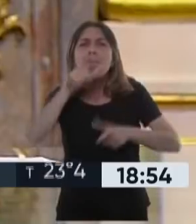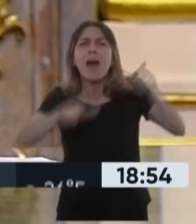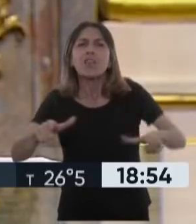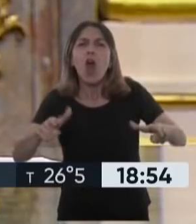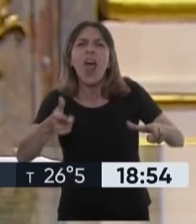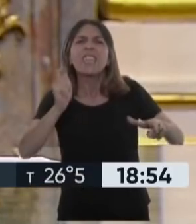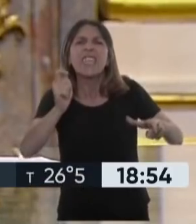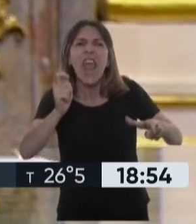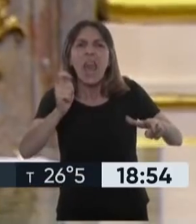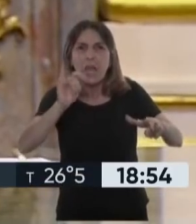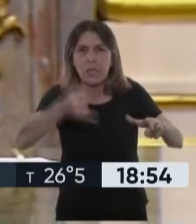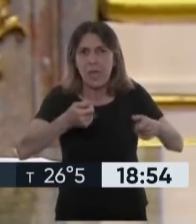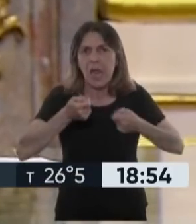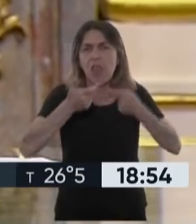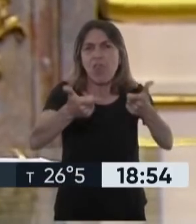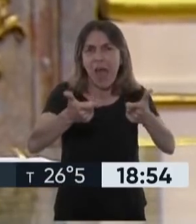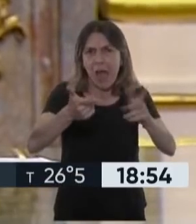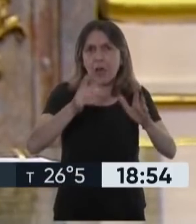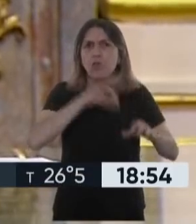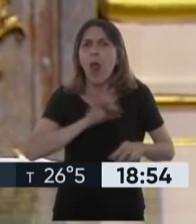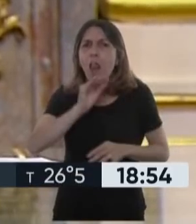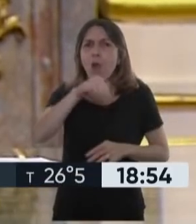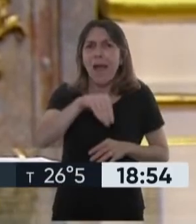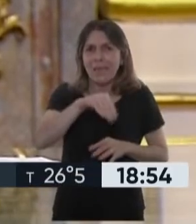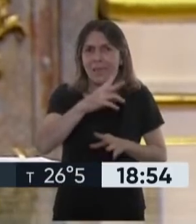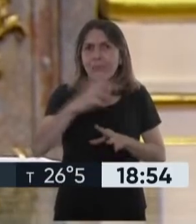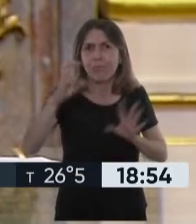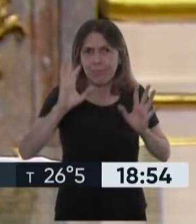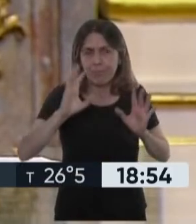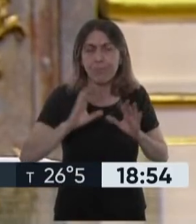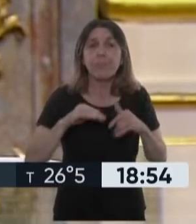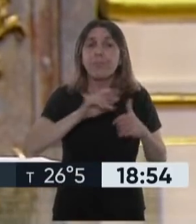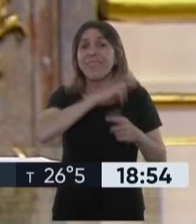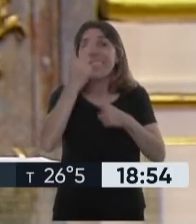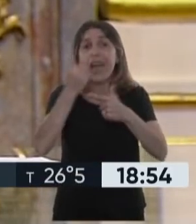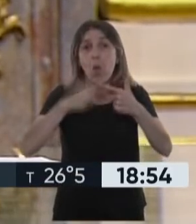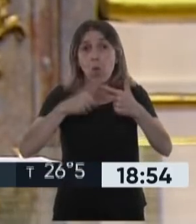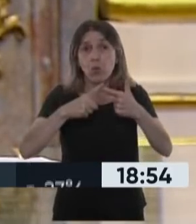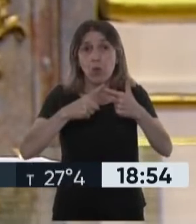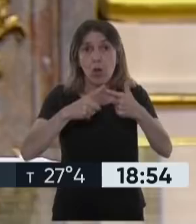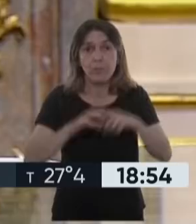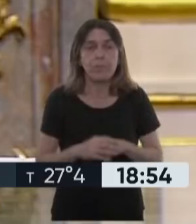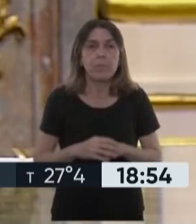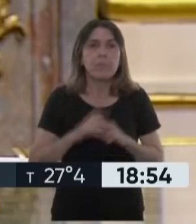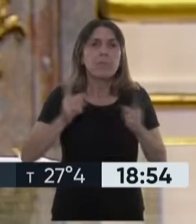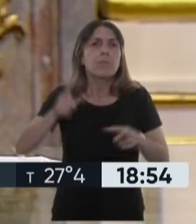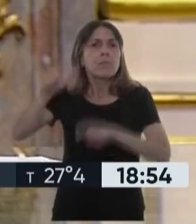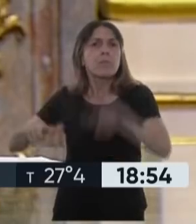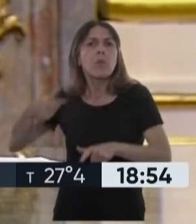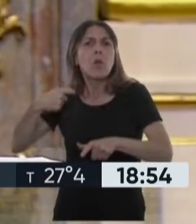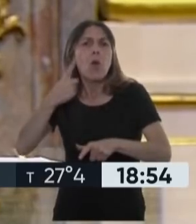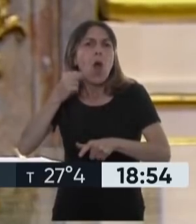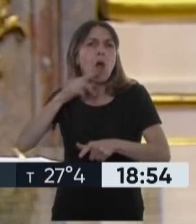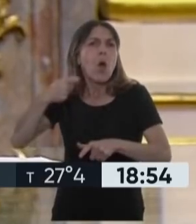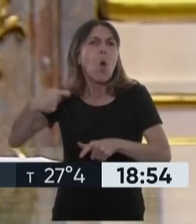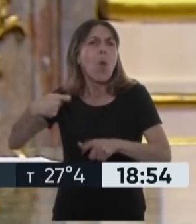población que se beneficia de este refuerzo de ingresos. En segundo lugar, las jubiladas y jubilados